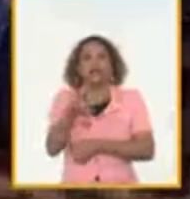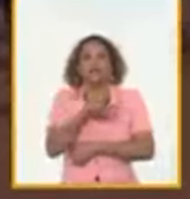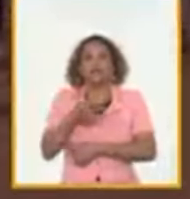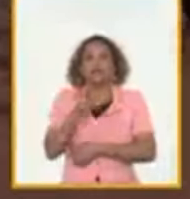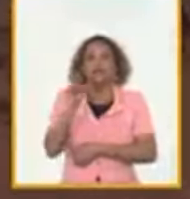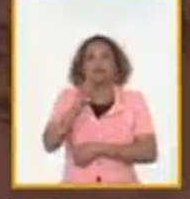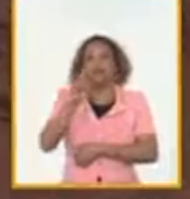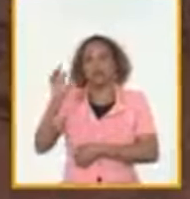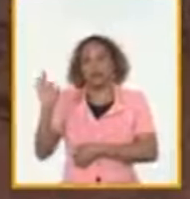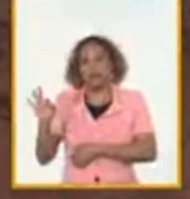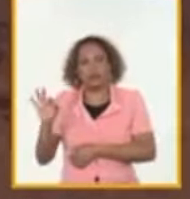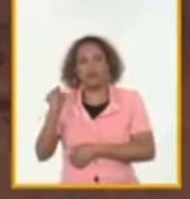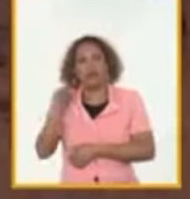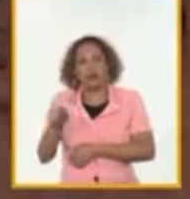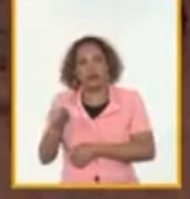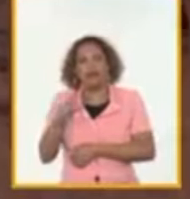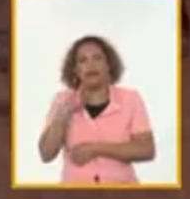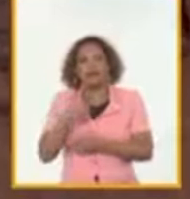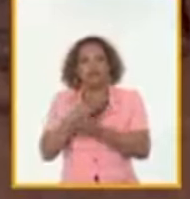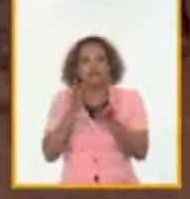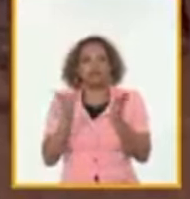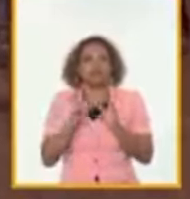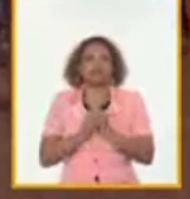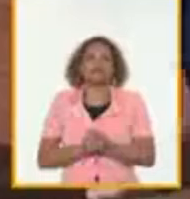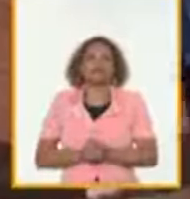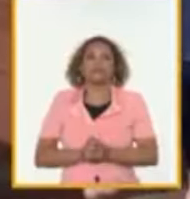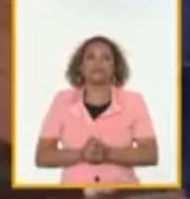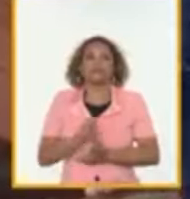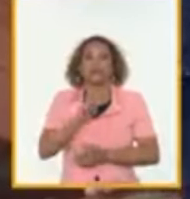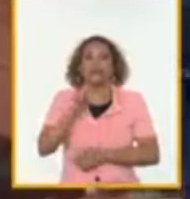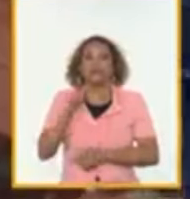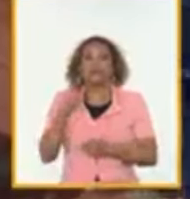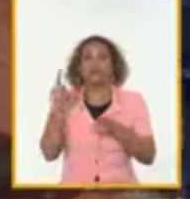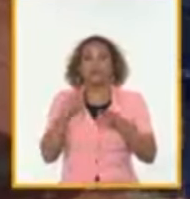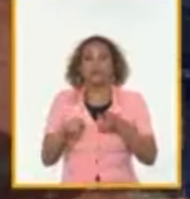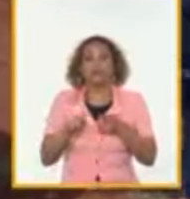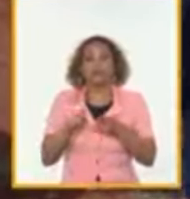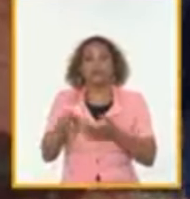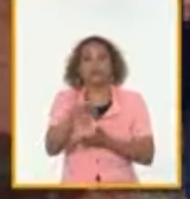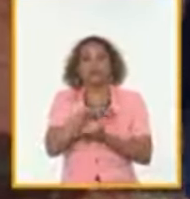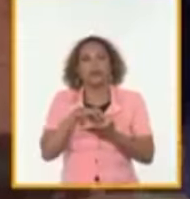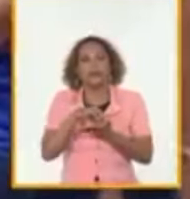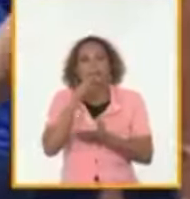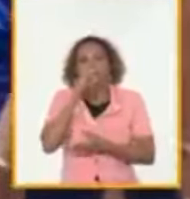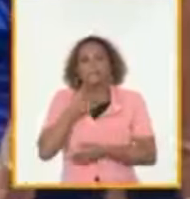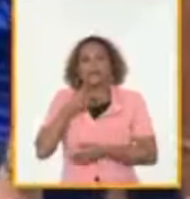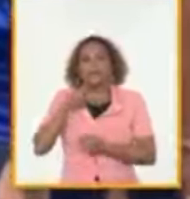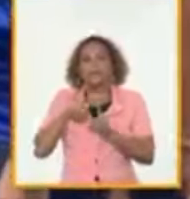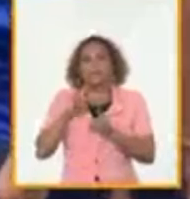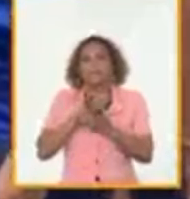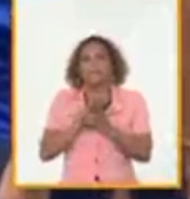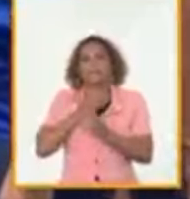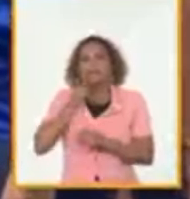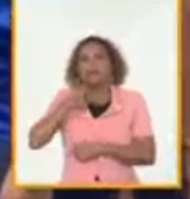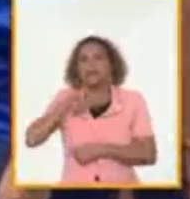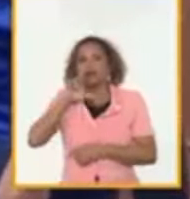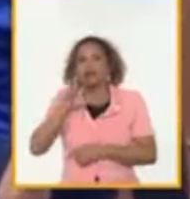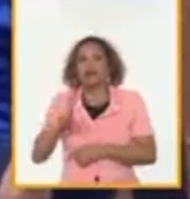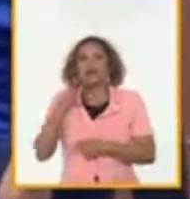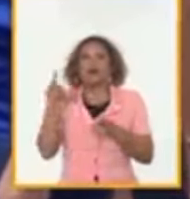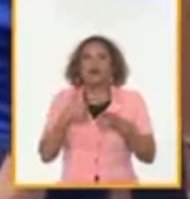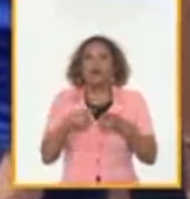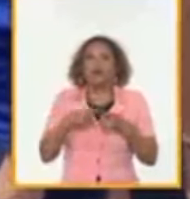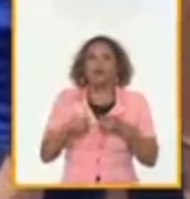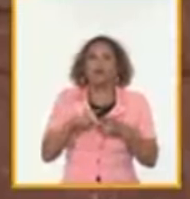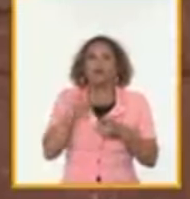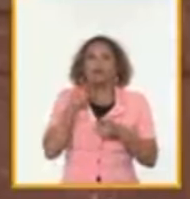mw de generación en la crioya y los 21 en bermejal e igualmente se encuentra en fase tres de ejecución el batalla de Santa